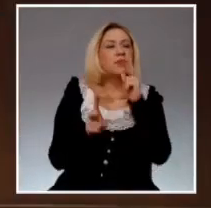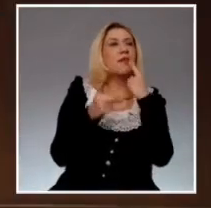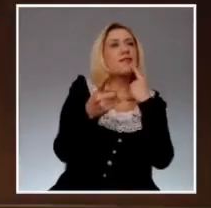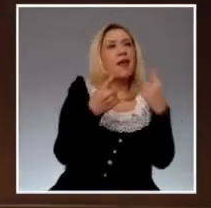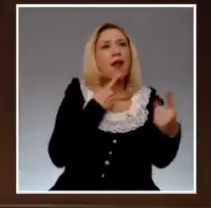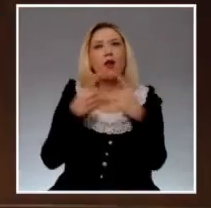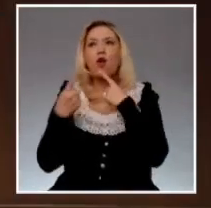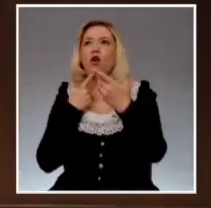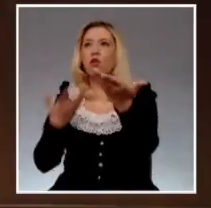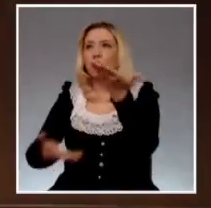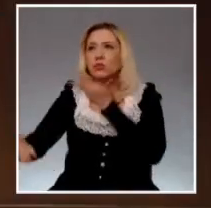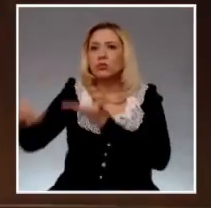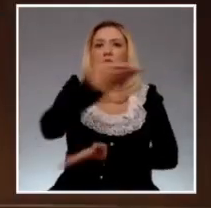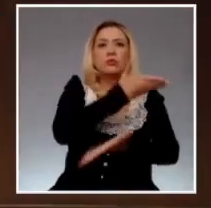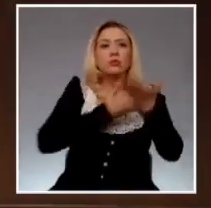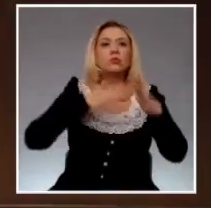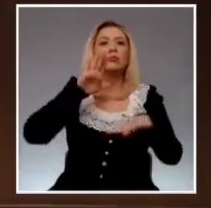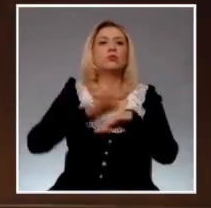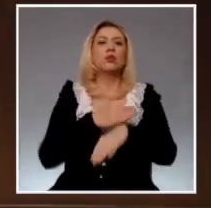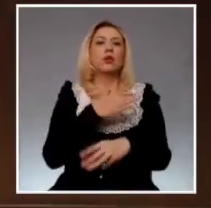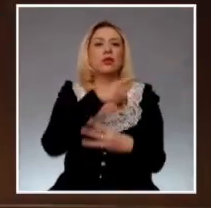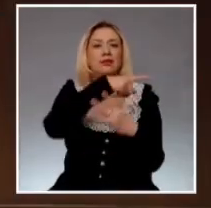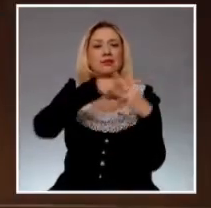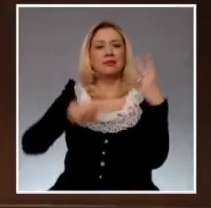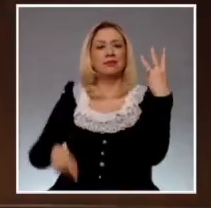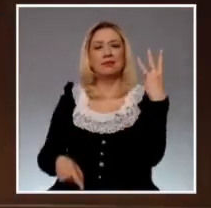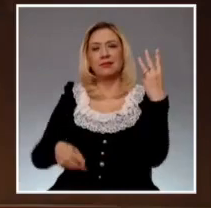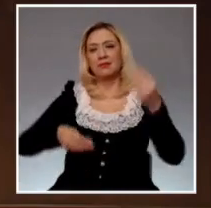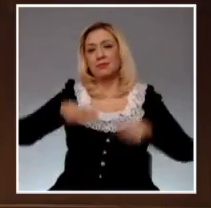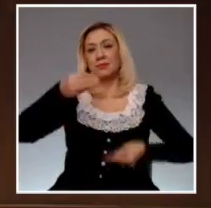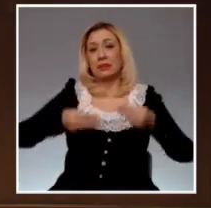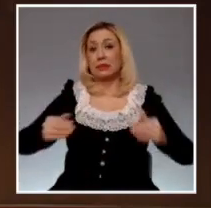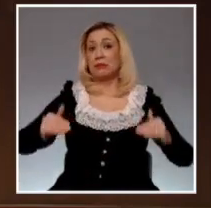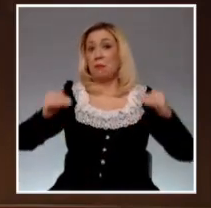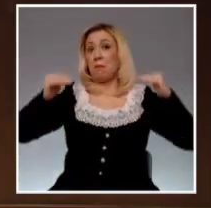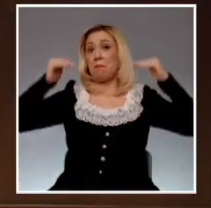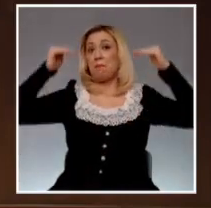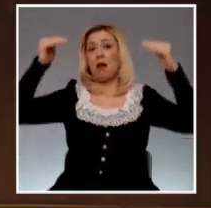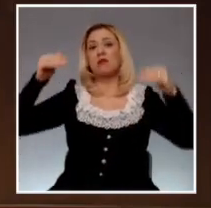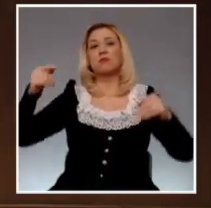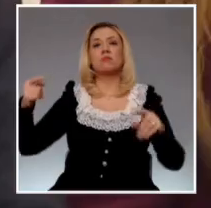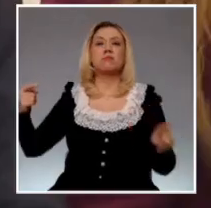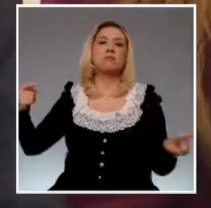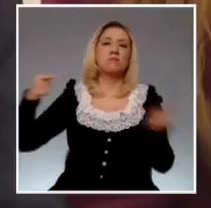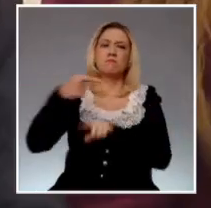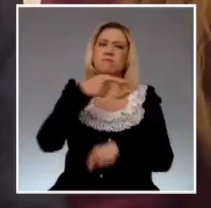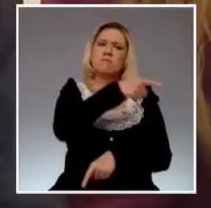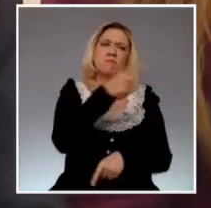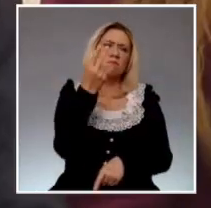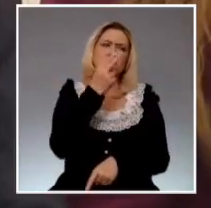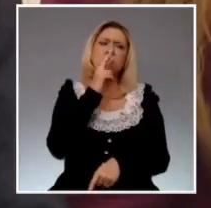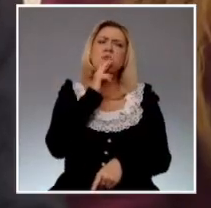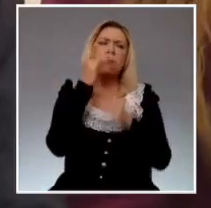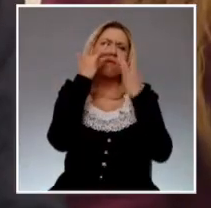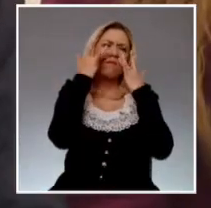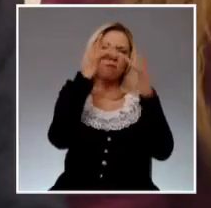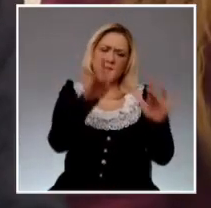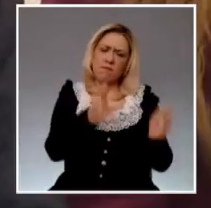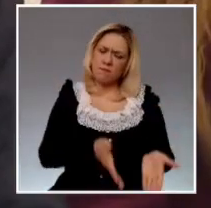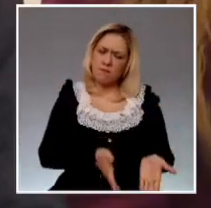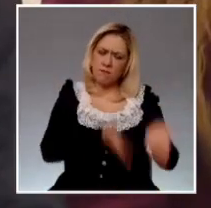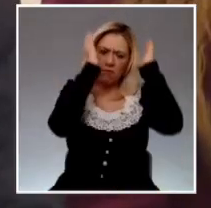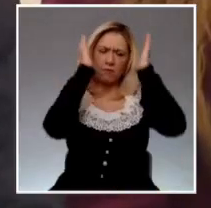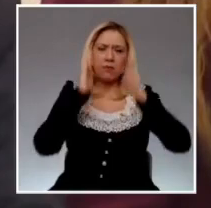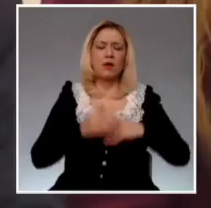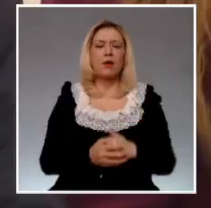esto después de que 3 de los integrantes de la Sala Superior le solicitaron dejar la presidencia. Estoy convencido de que